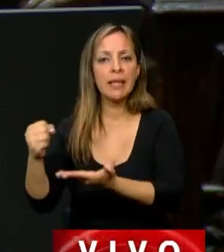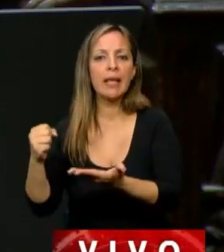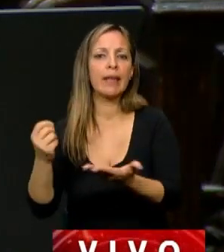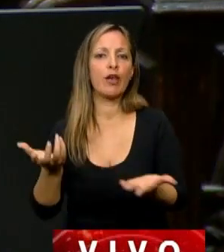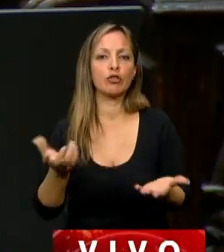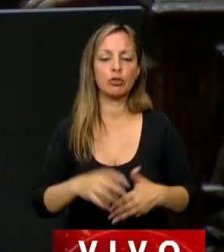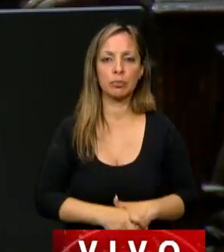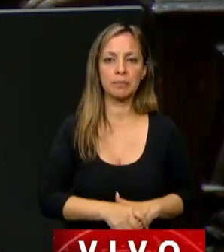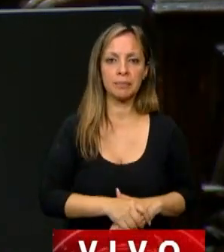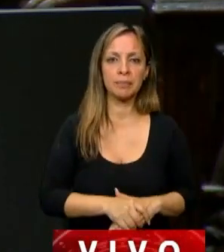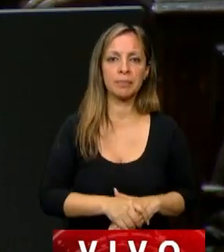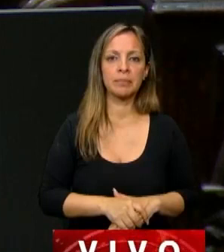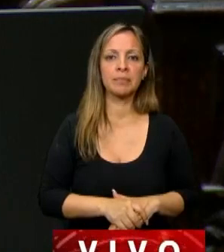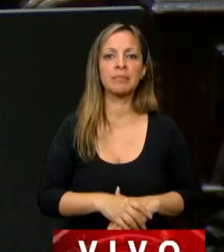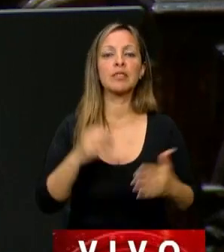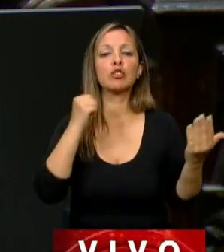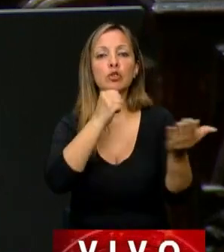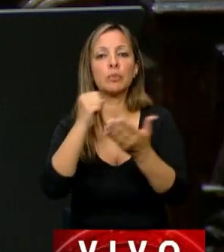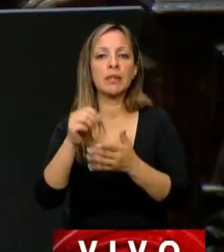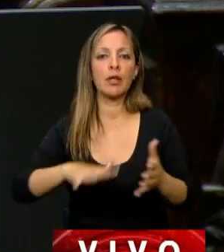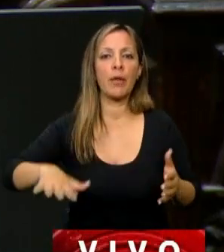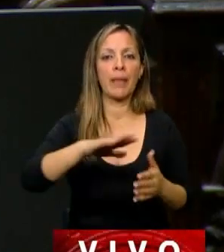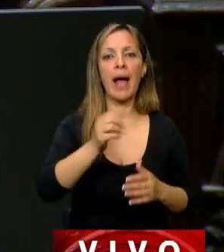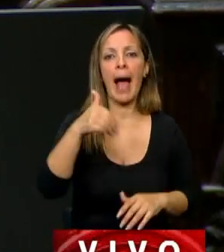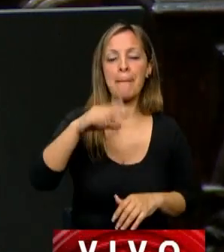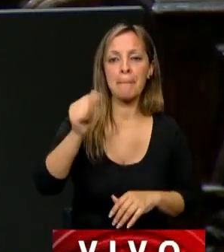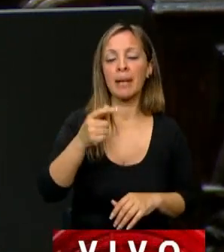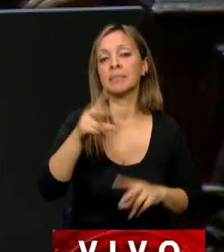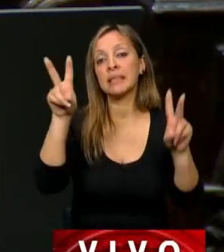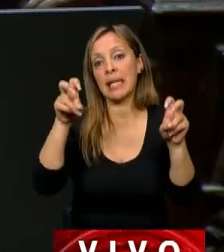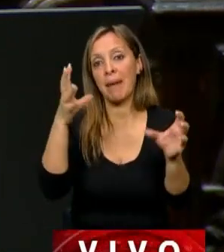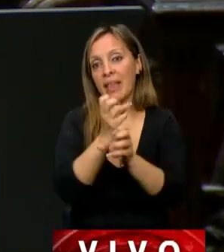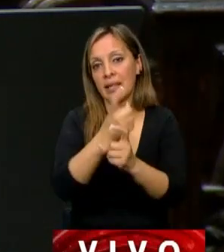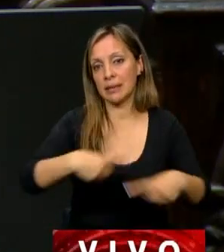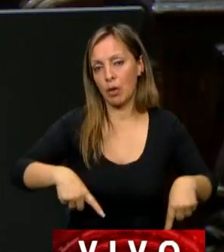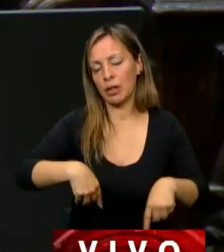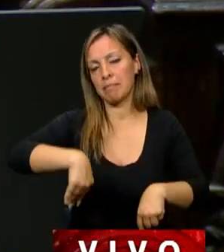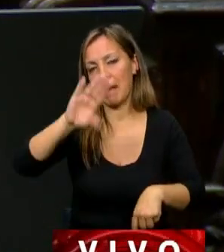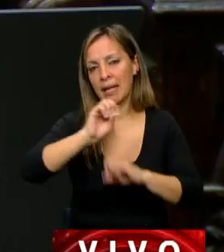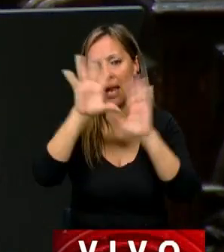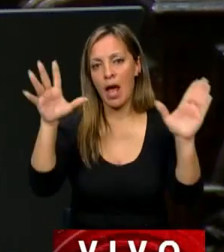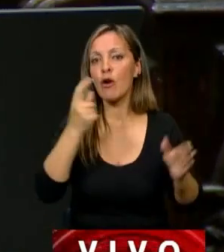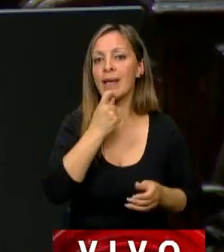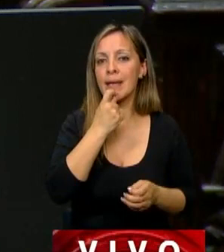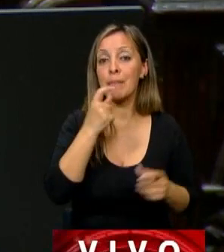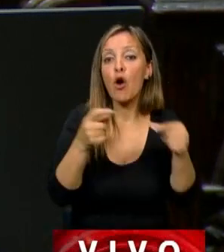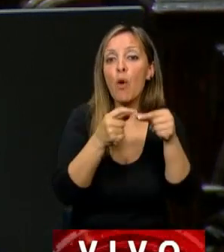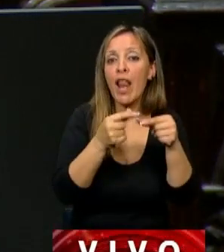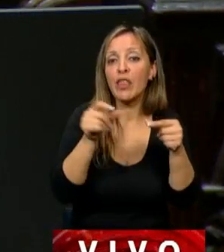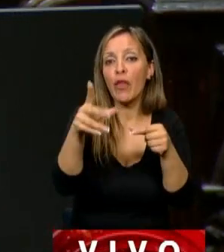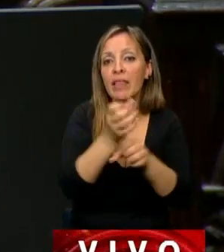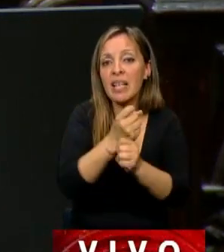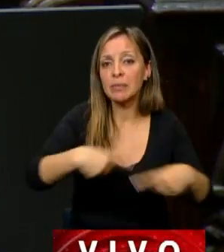de los subsidios diferenciales al AMBA. El caso del transporte claramente es un ejemplo donde vemos un boleto que es la